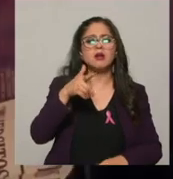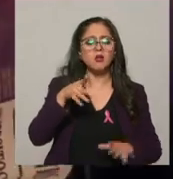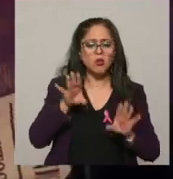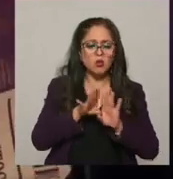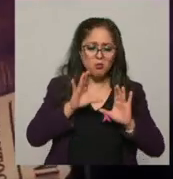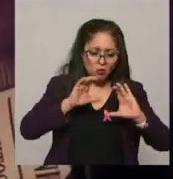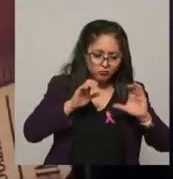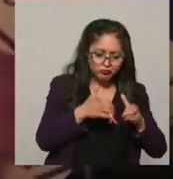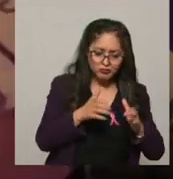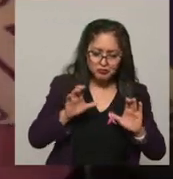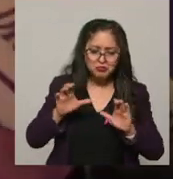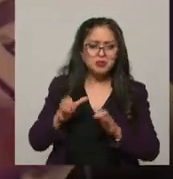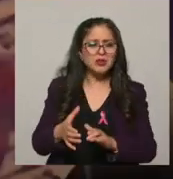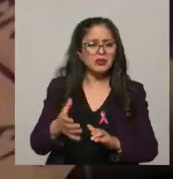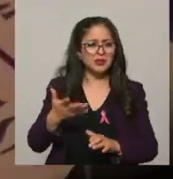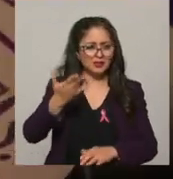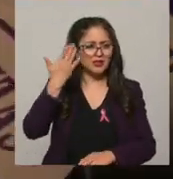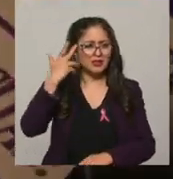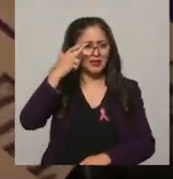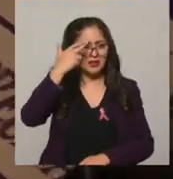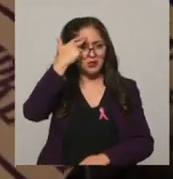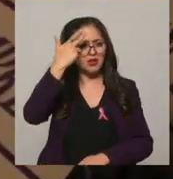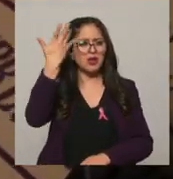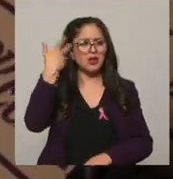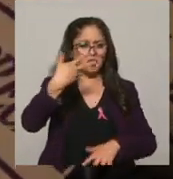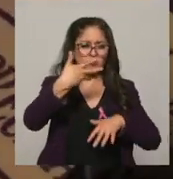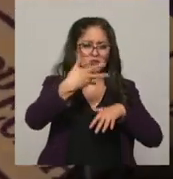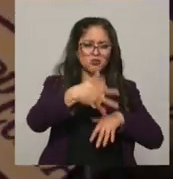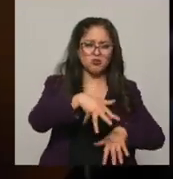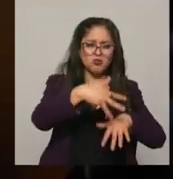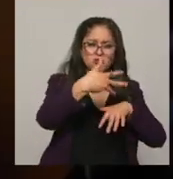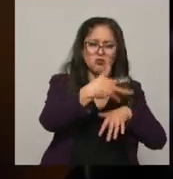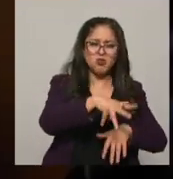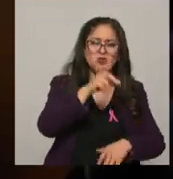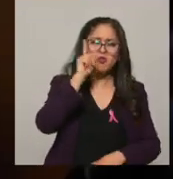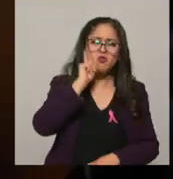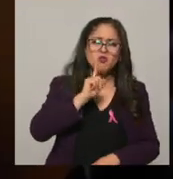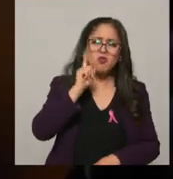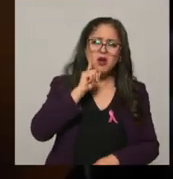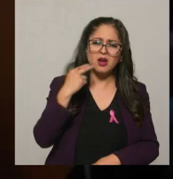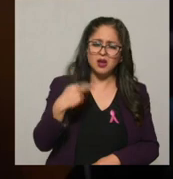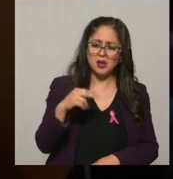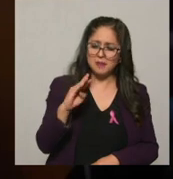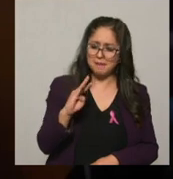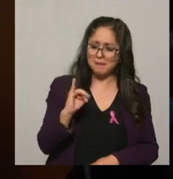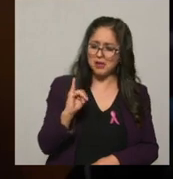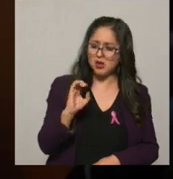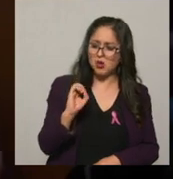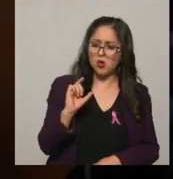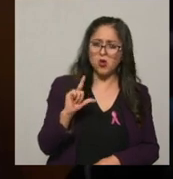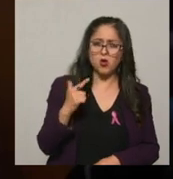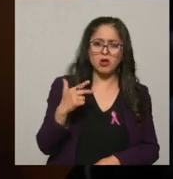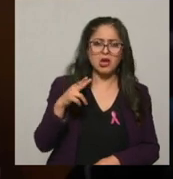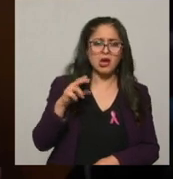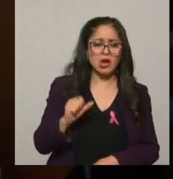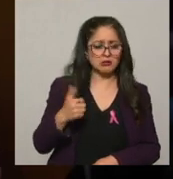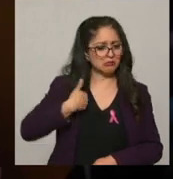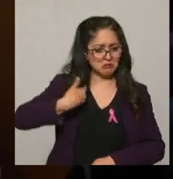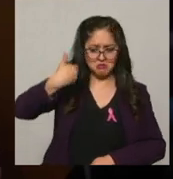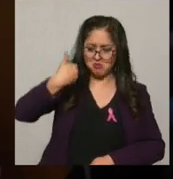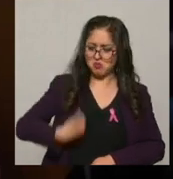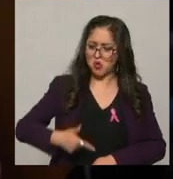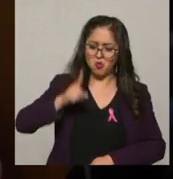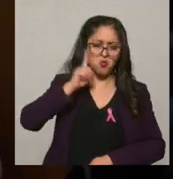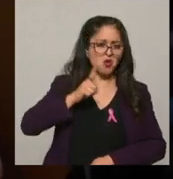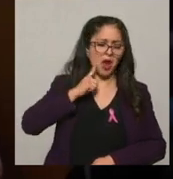correspondientes, permitieron aquella vergonzosa marcha de las mujeres biológicas, entre comillas, que fueron una marcha de mujeres transfóbicas